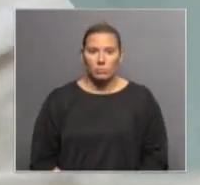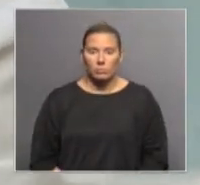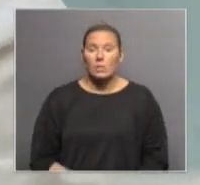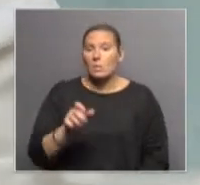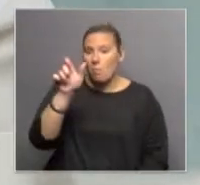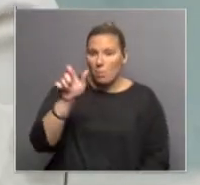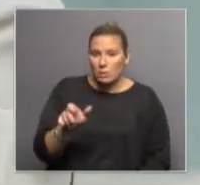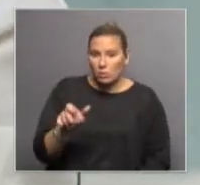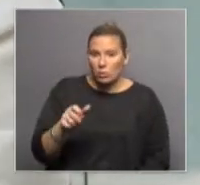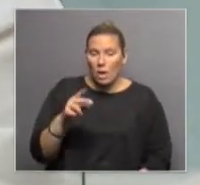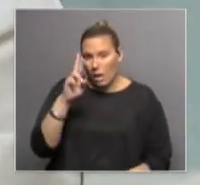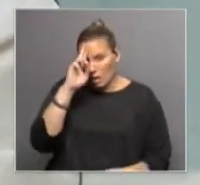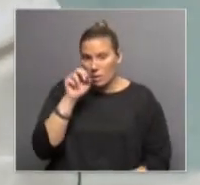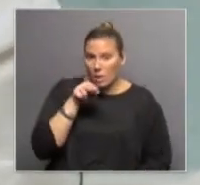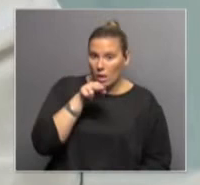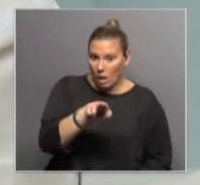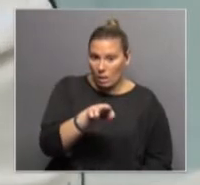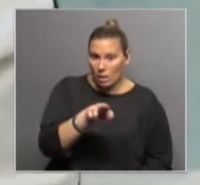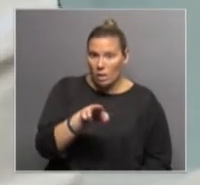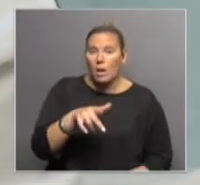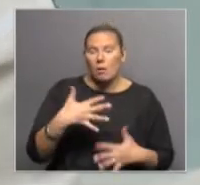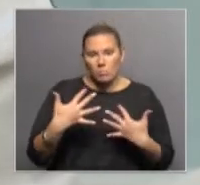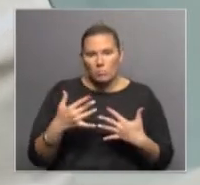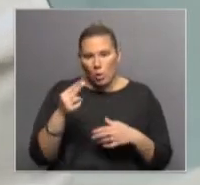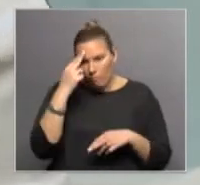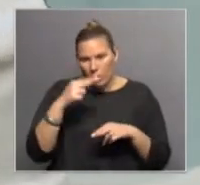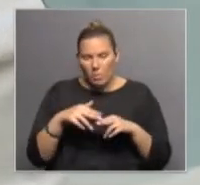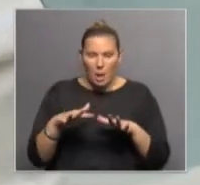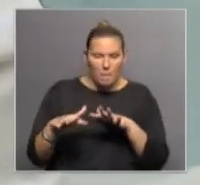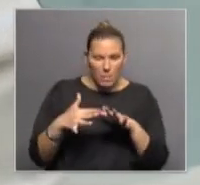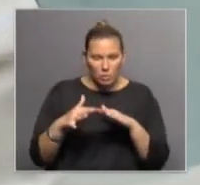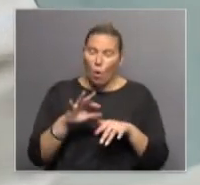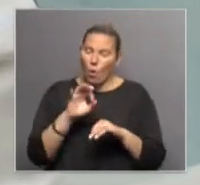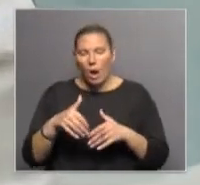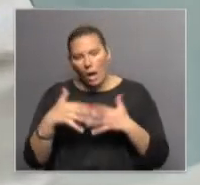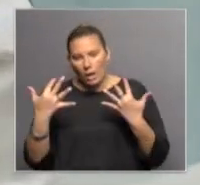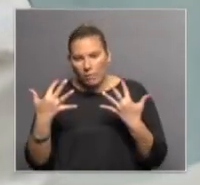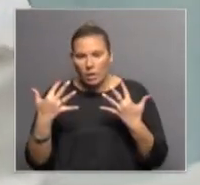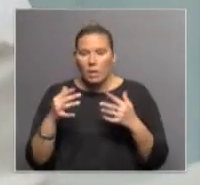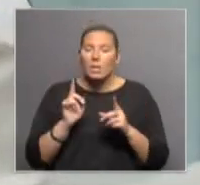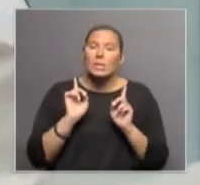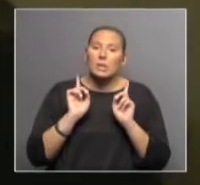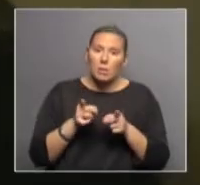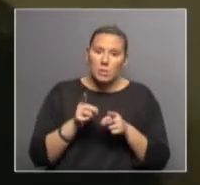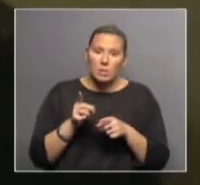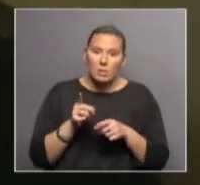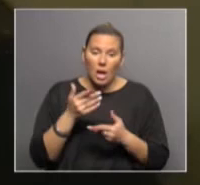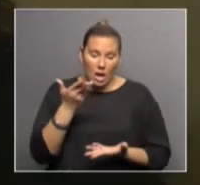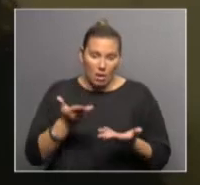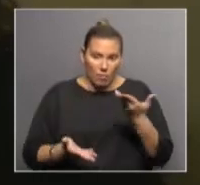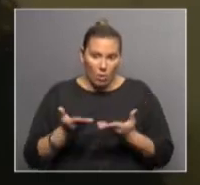Si la persona estuvo internada, estuvo ya considerada una enfermedad moderada a severa, tiene que, además de tener esa